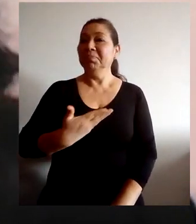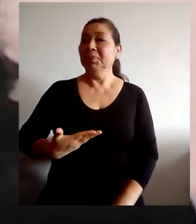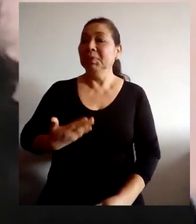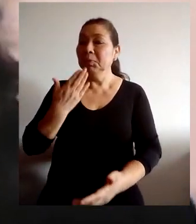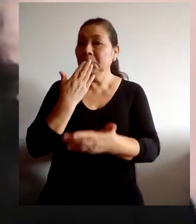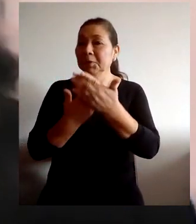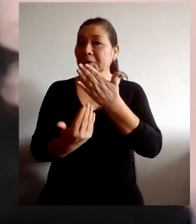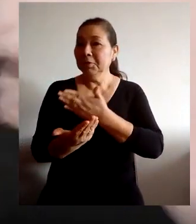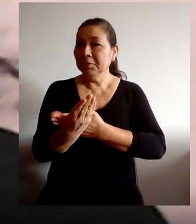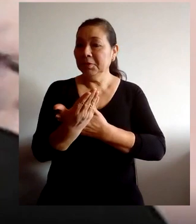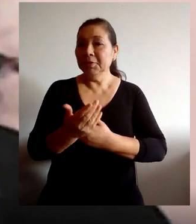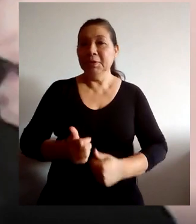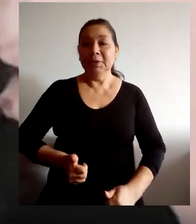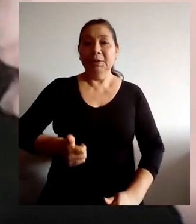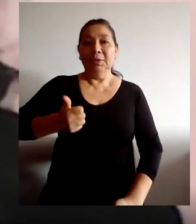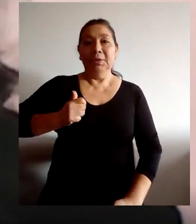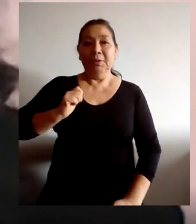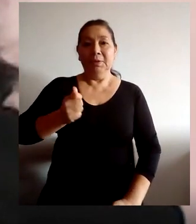solicitado informe oral.